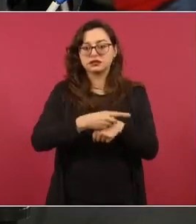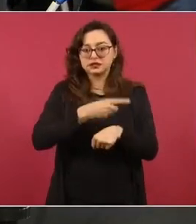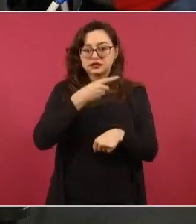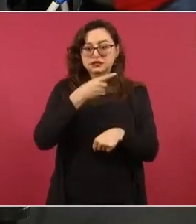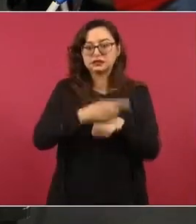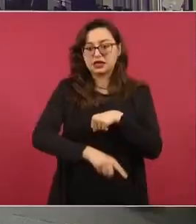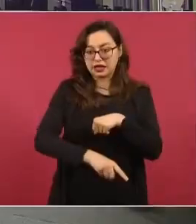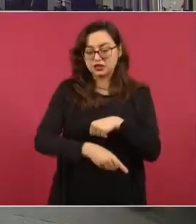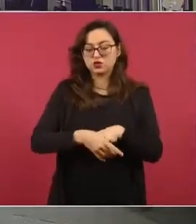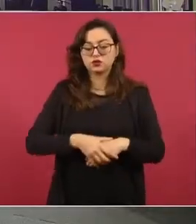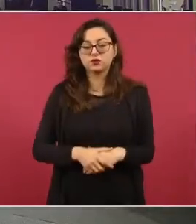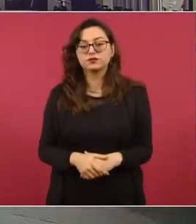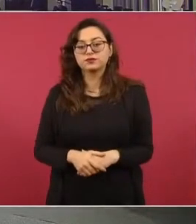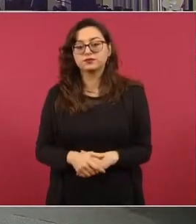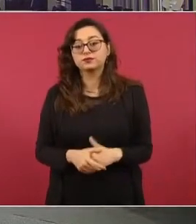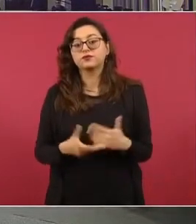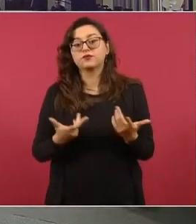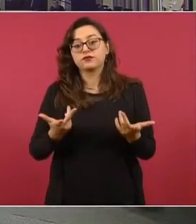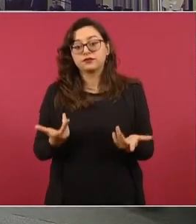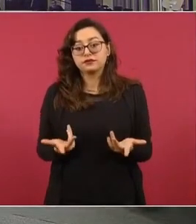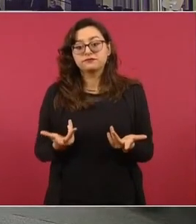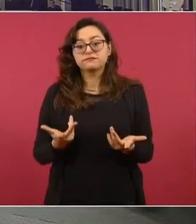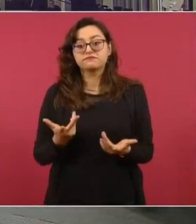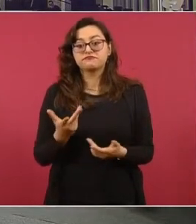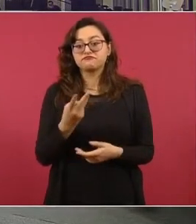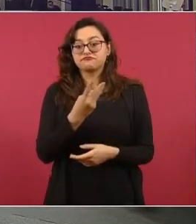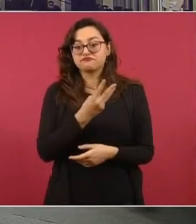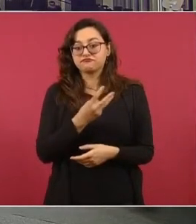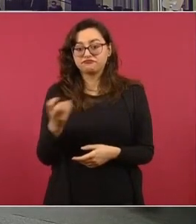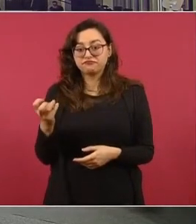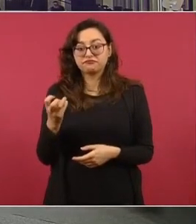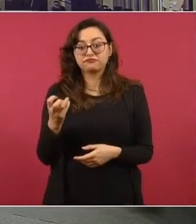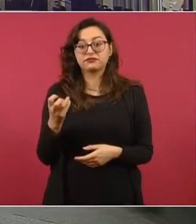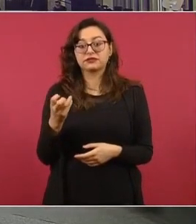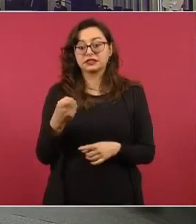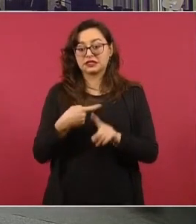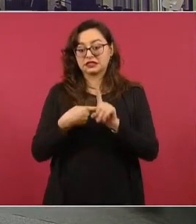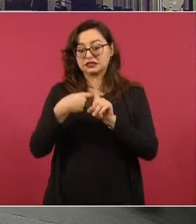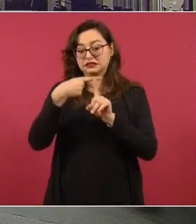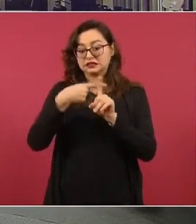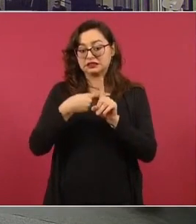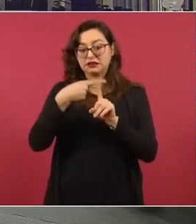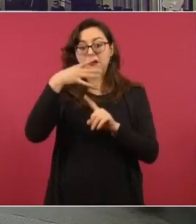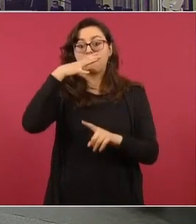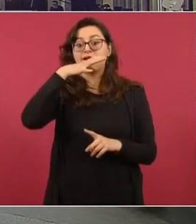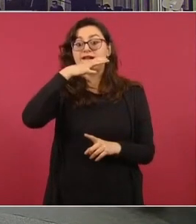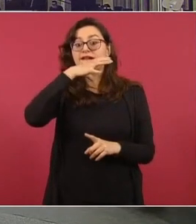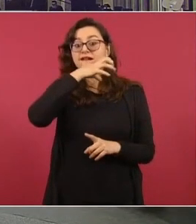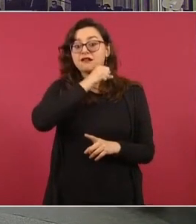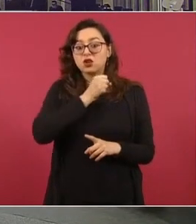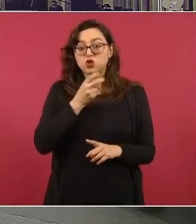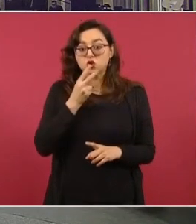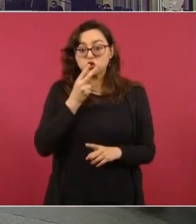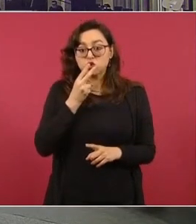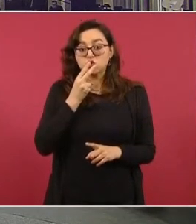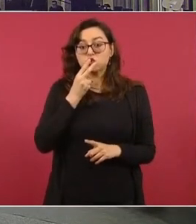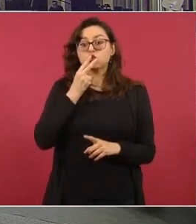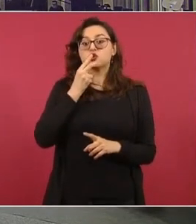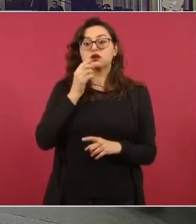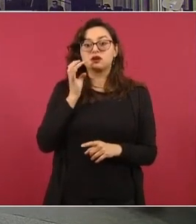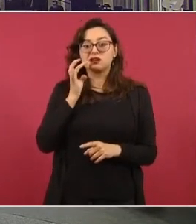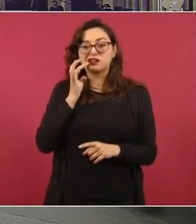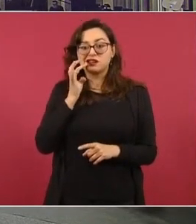los grados que puede alcanzar superan los 300, a veces hasta los 600 grados el calor, por eso estas